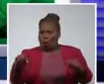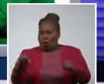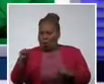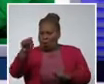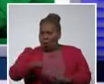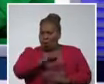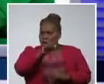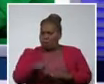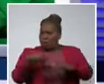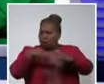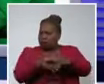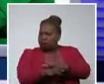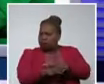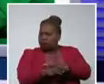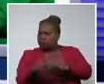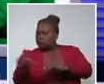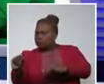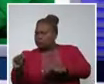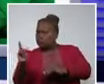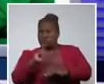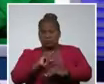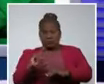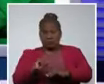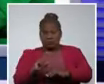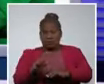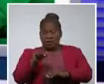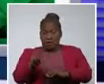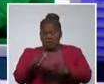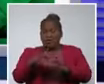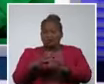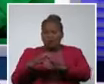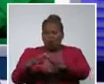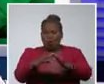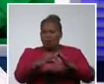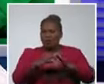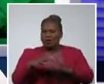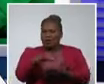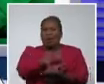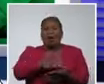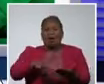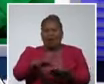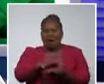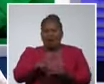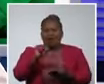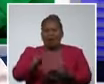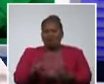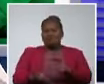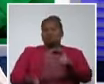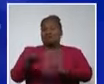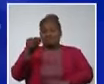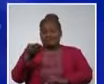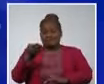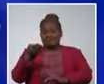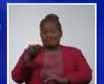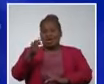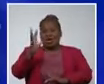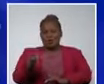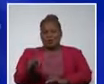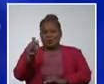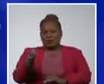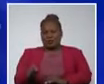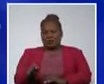Habana y que fue una transmisión comunitaria, que eso, como es natural, incrementa el número de casos.